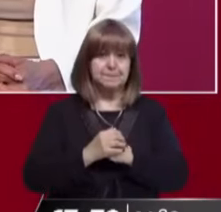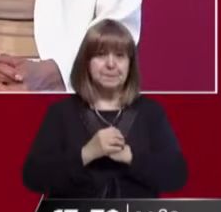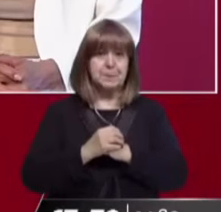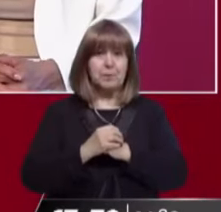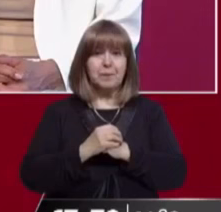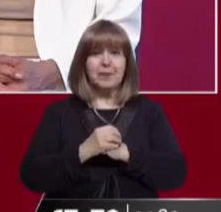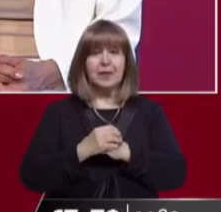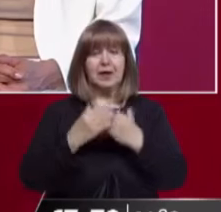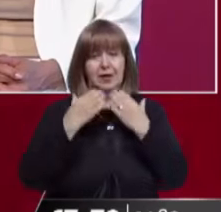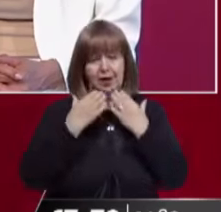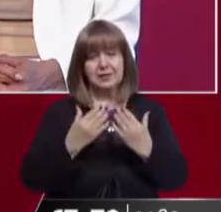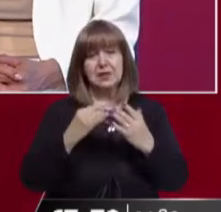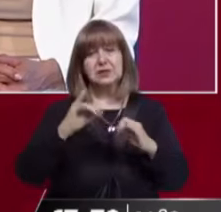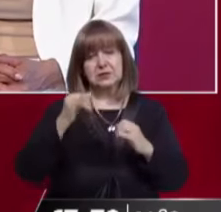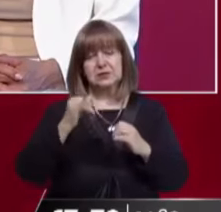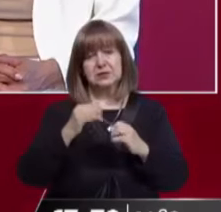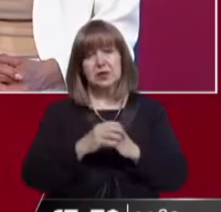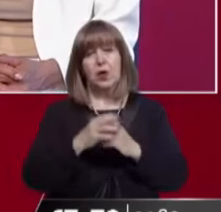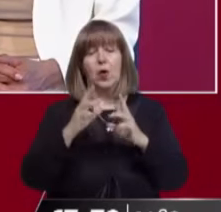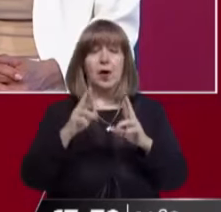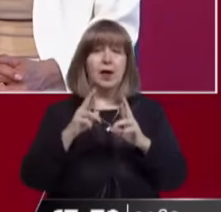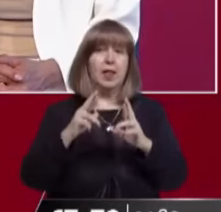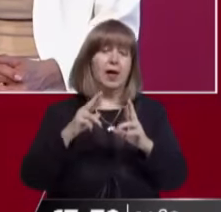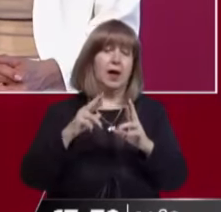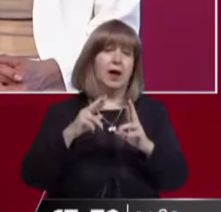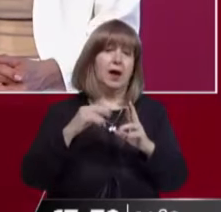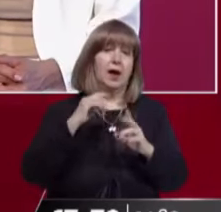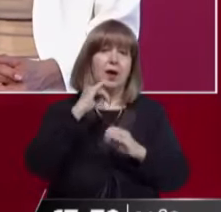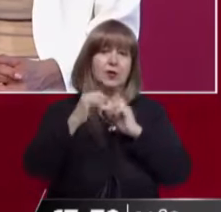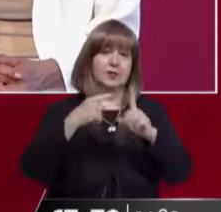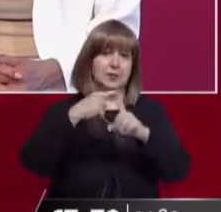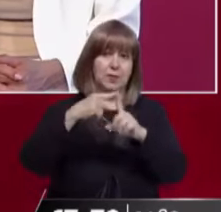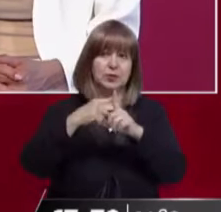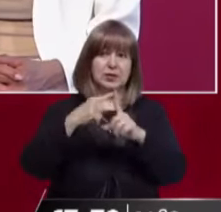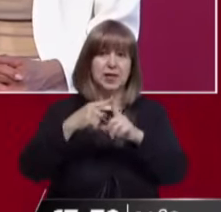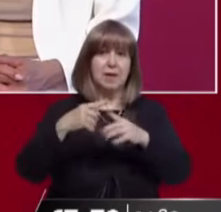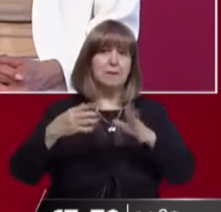Por supuesto. Y esperemos tener buenas noticias porque la evacuación fue realmente masiva, ¿no? Chao.